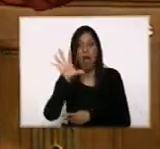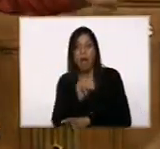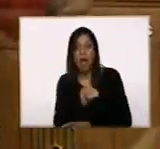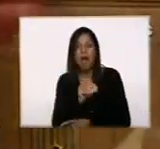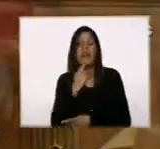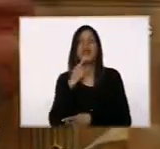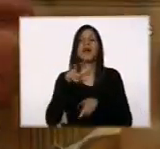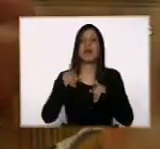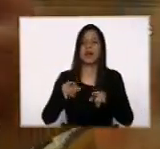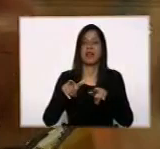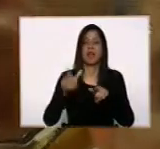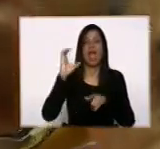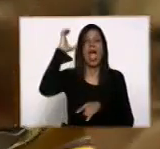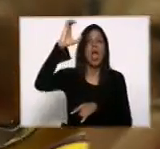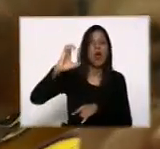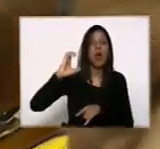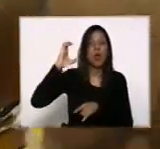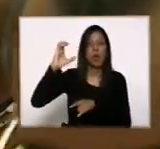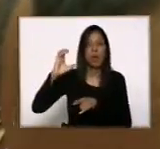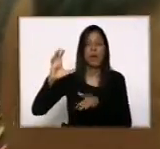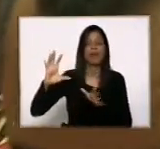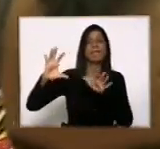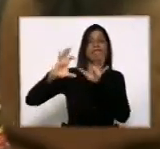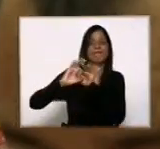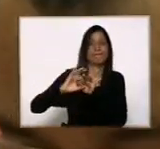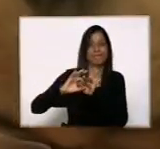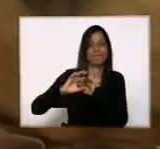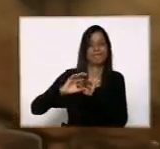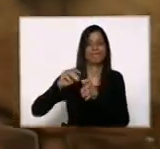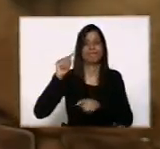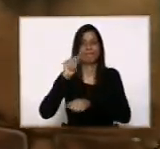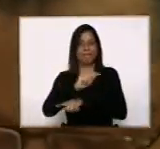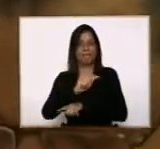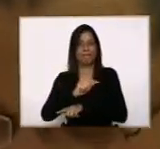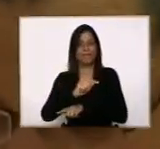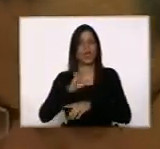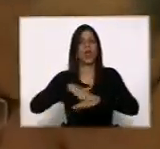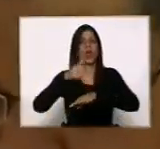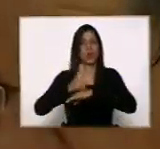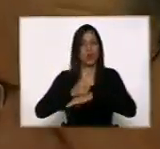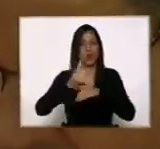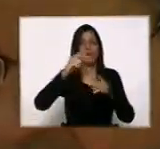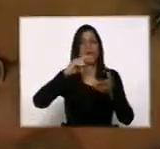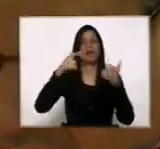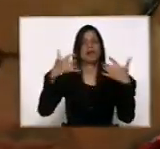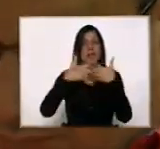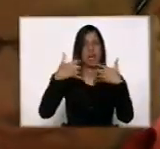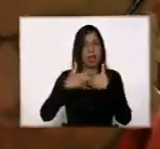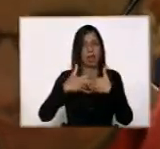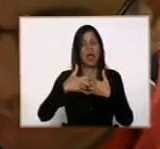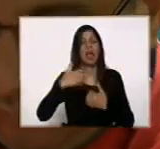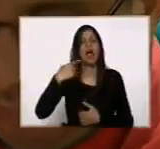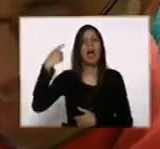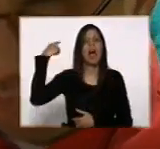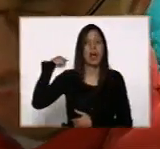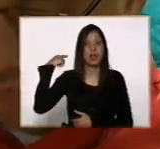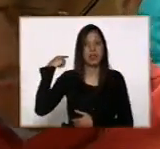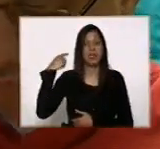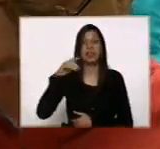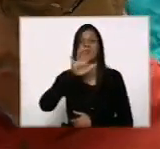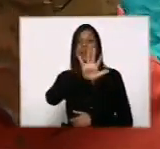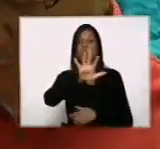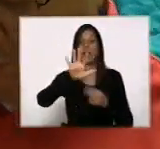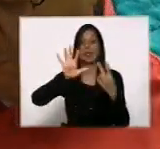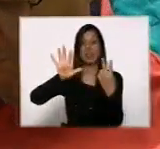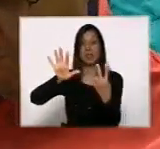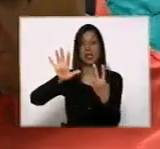esa comunidad europea, son los responsables de lo que ocurre en el Mediterráneo. Ayer mismo,